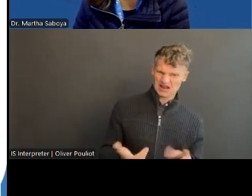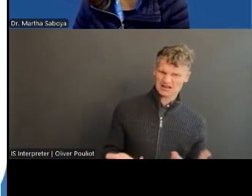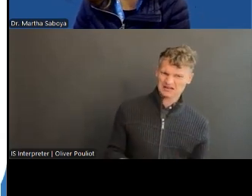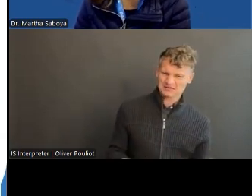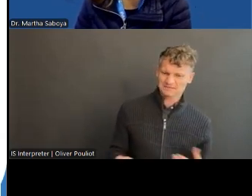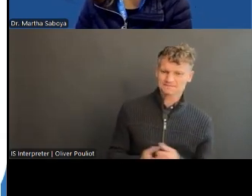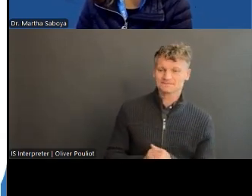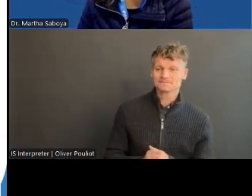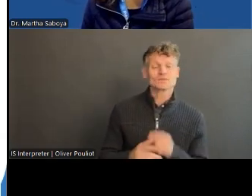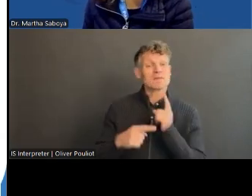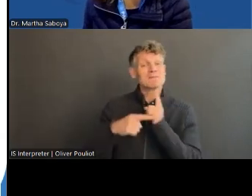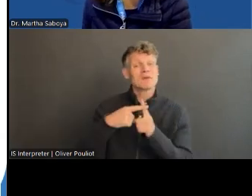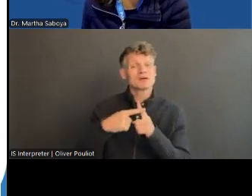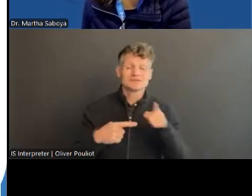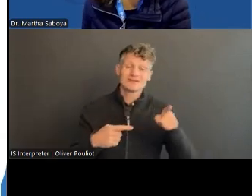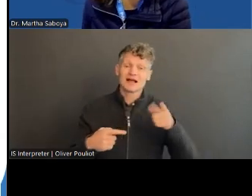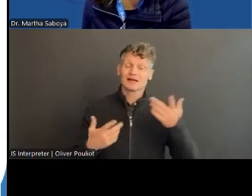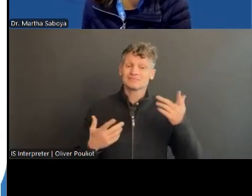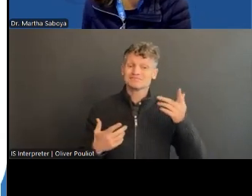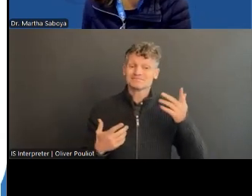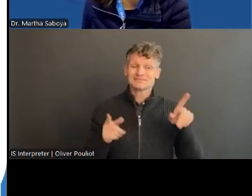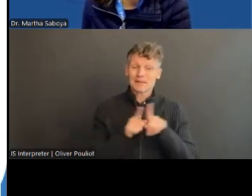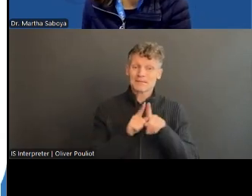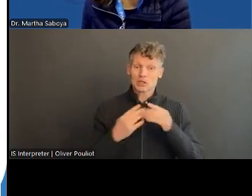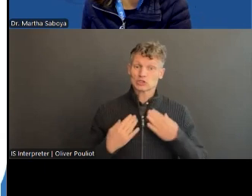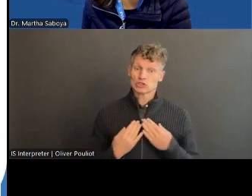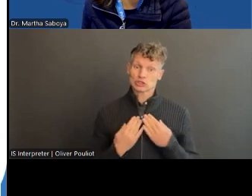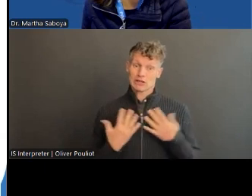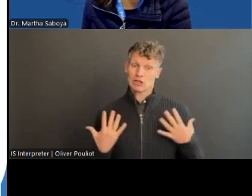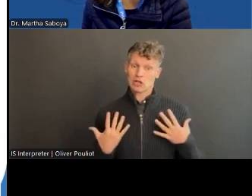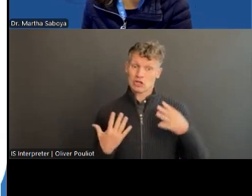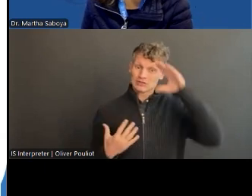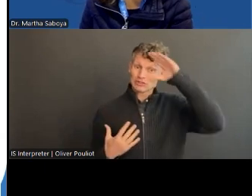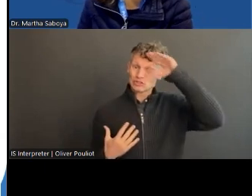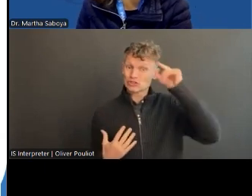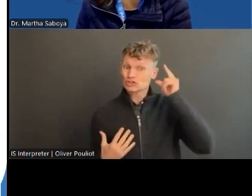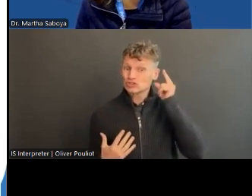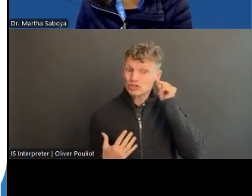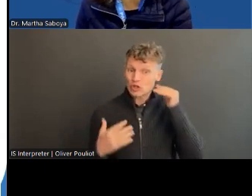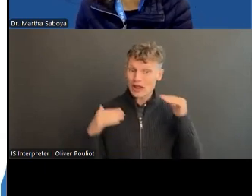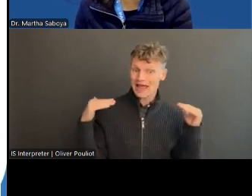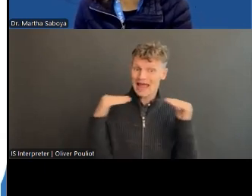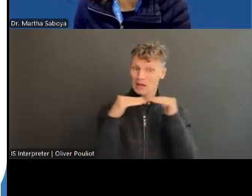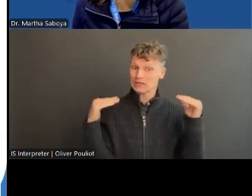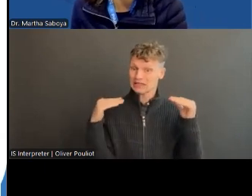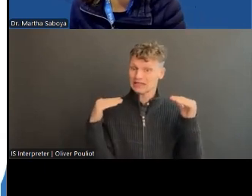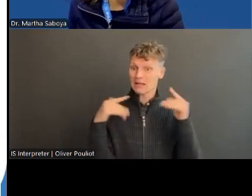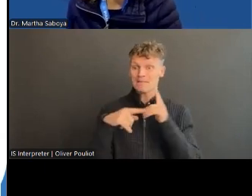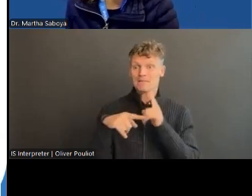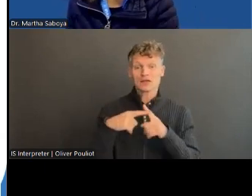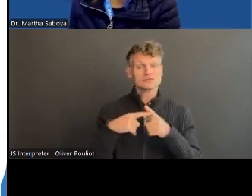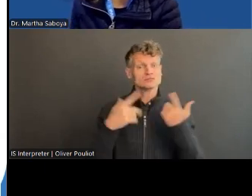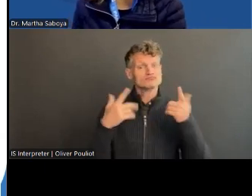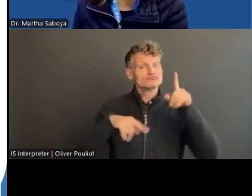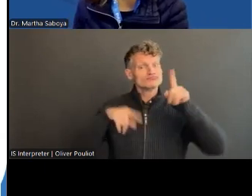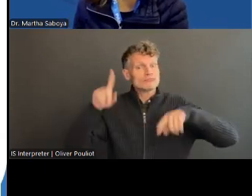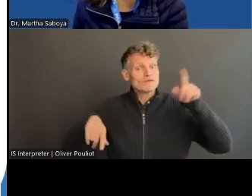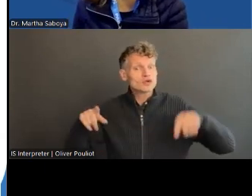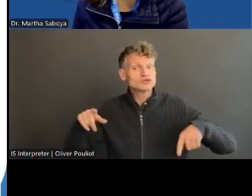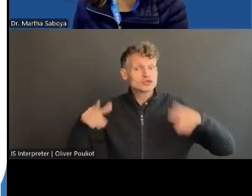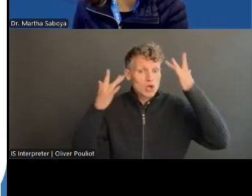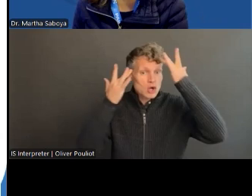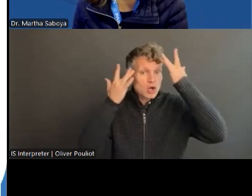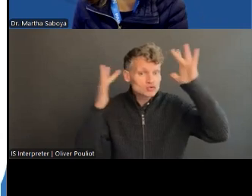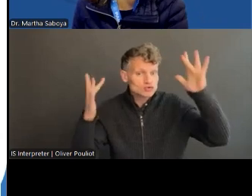que pasar y conocer qué pasa con la diversidad y equidad de género. Y vemos en el